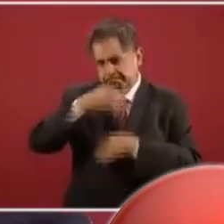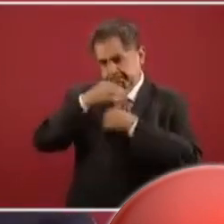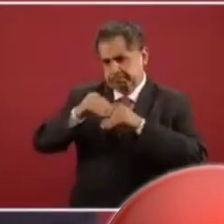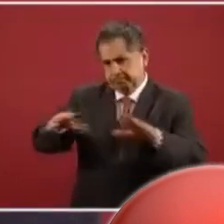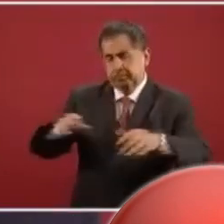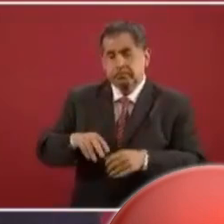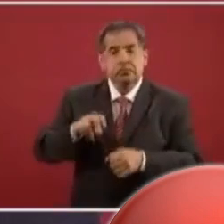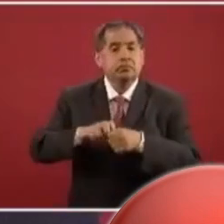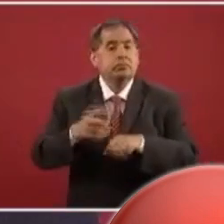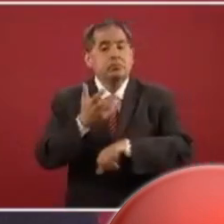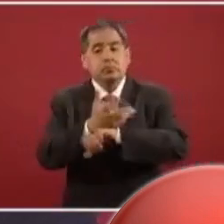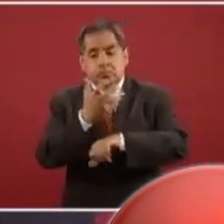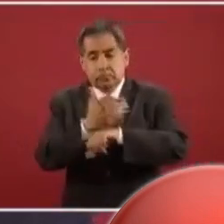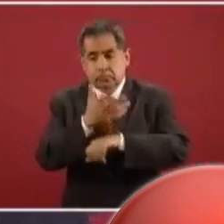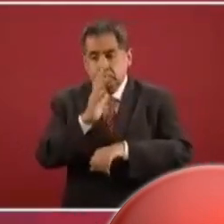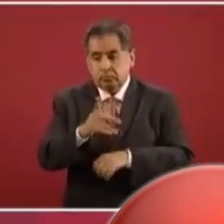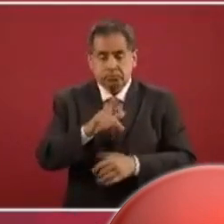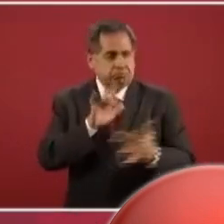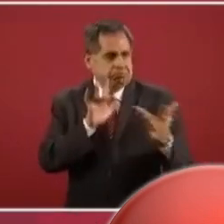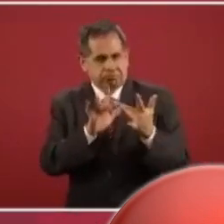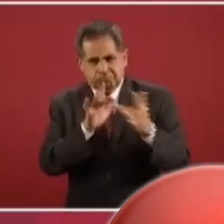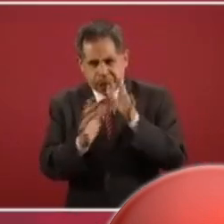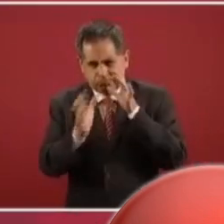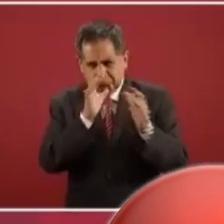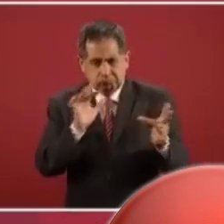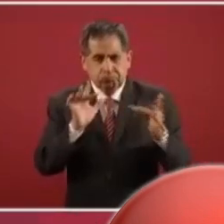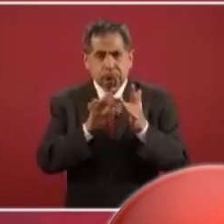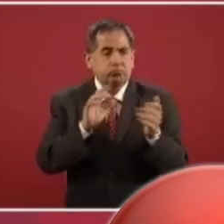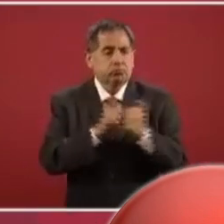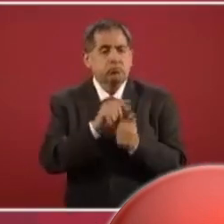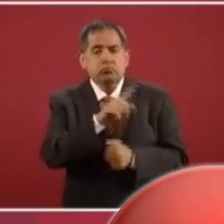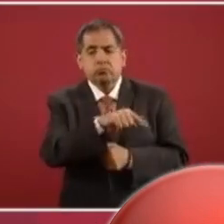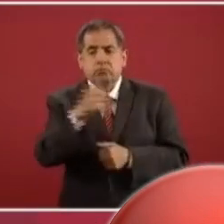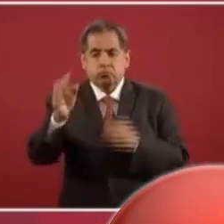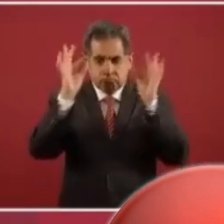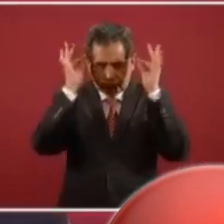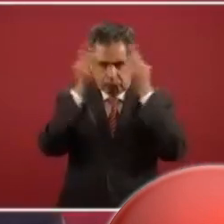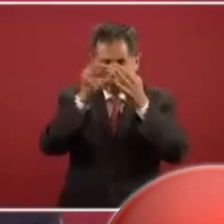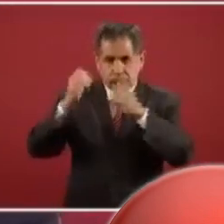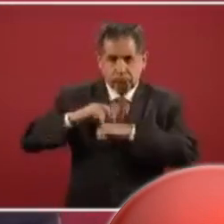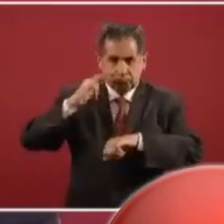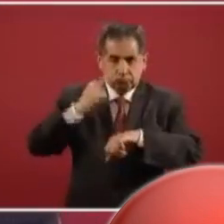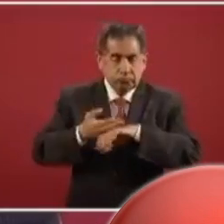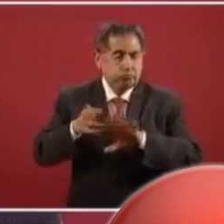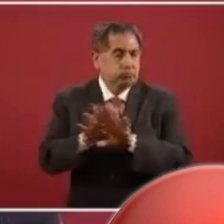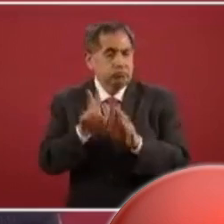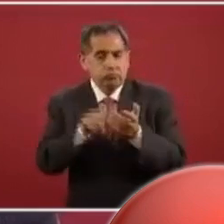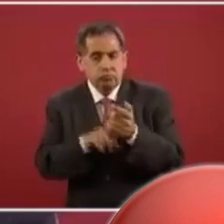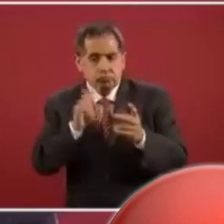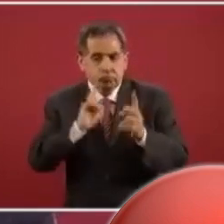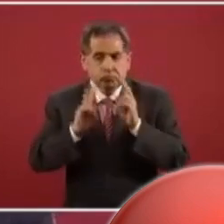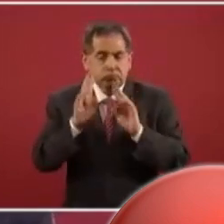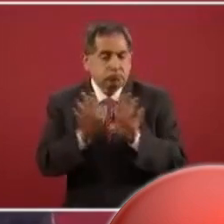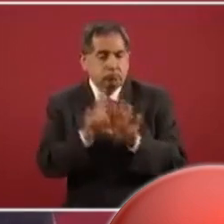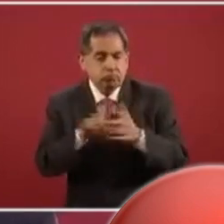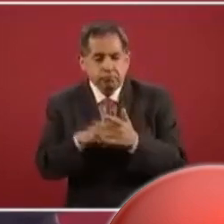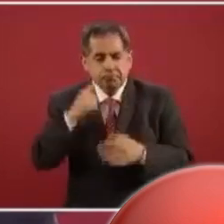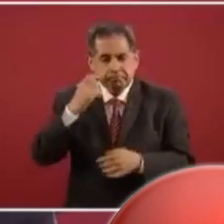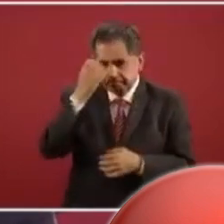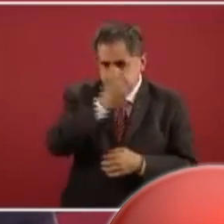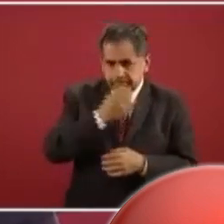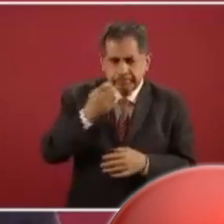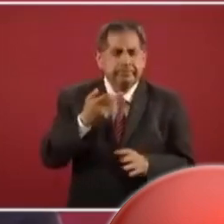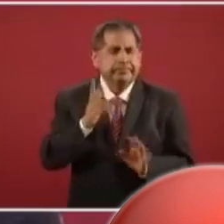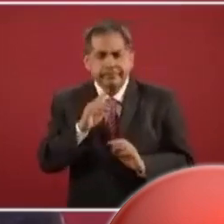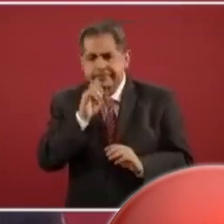En Estados Unidos tenemos la comunicación a través de los consulados para hacer trabajos de verificación,